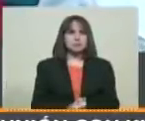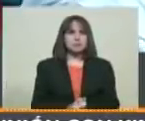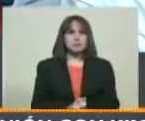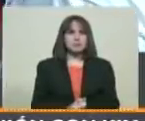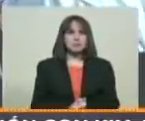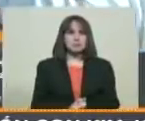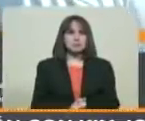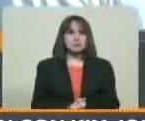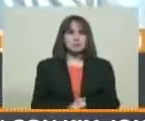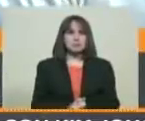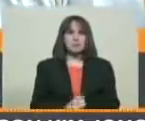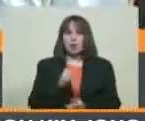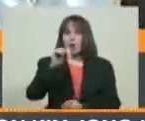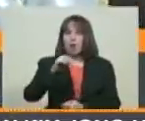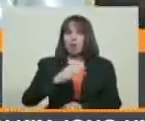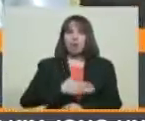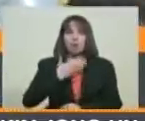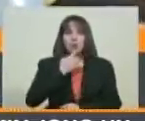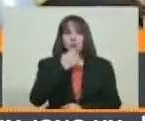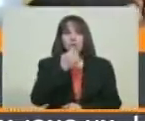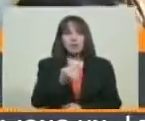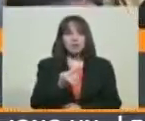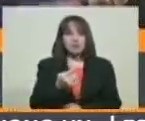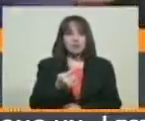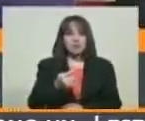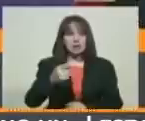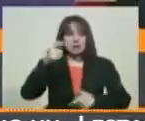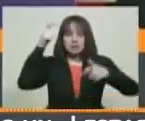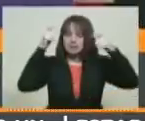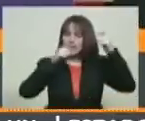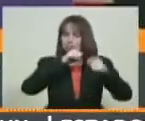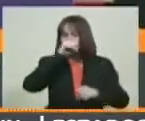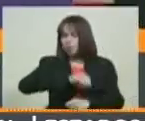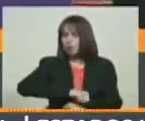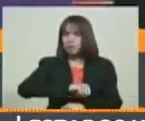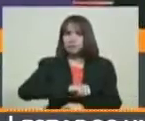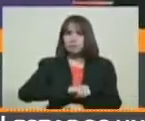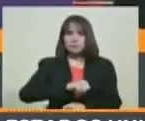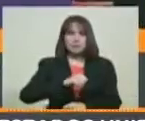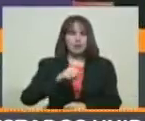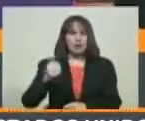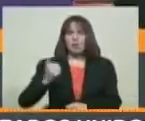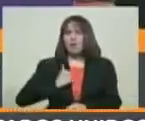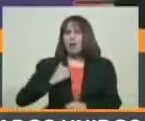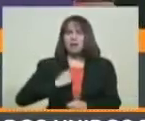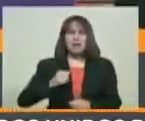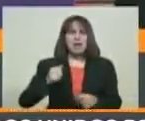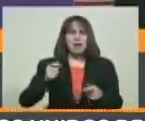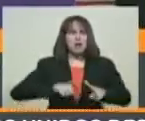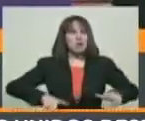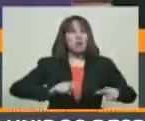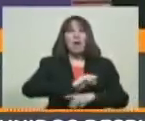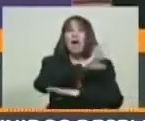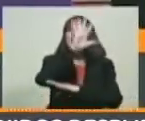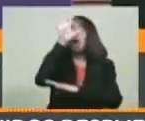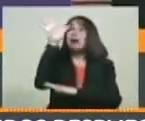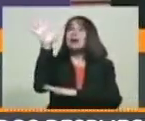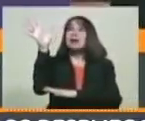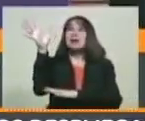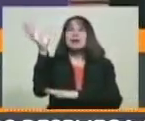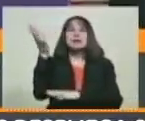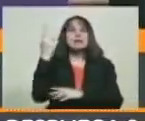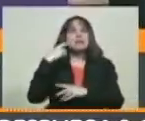Y hoy podemos decir, comandante infinito, donde quieras que estés, comandante